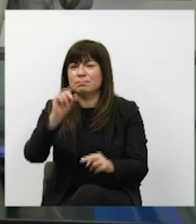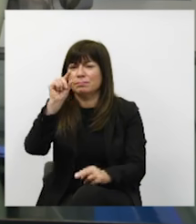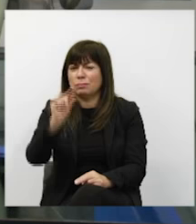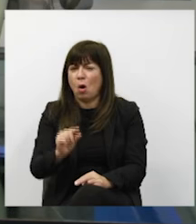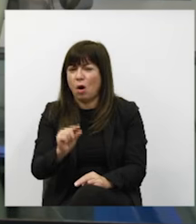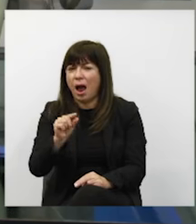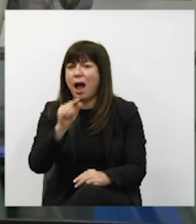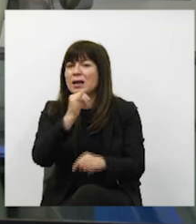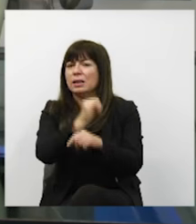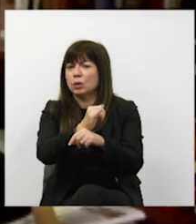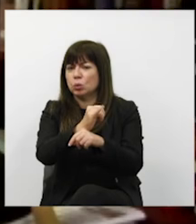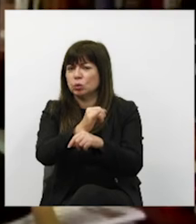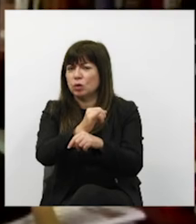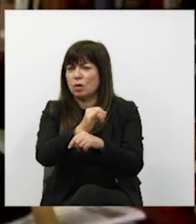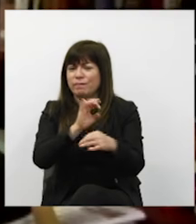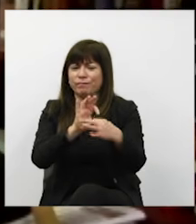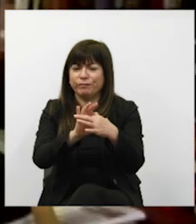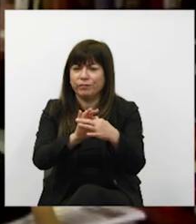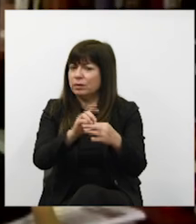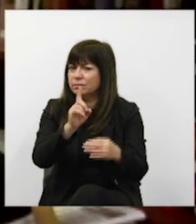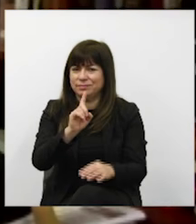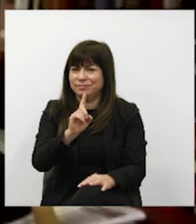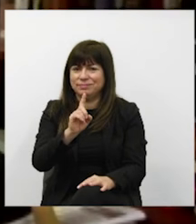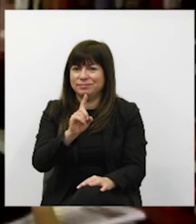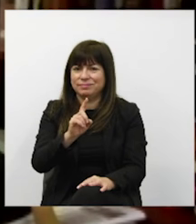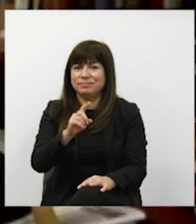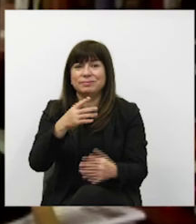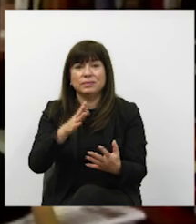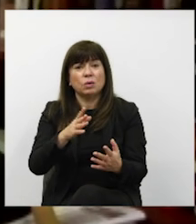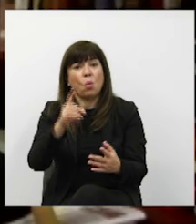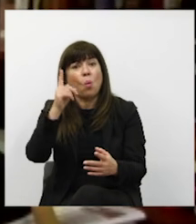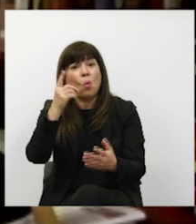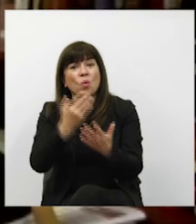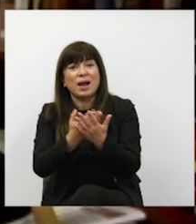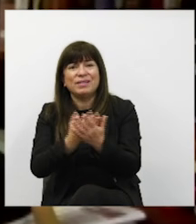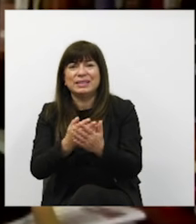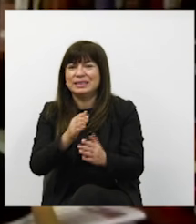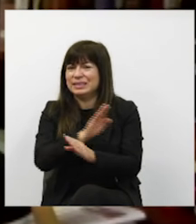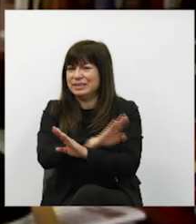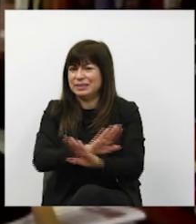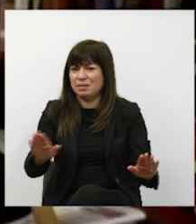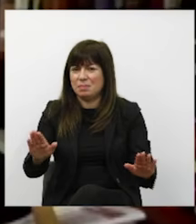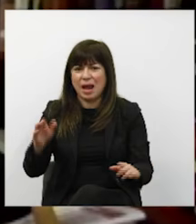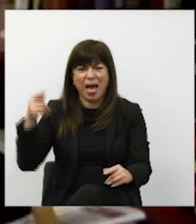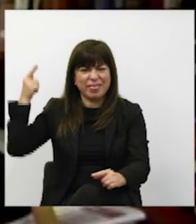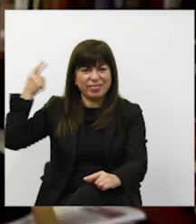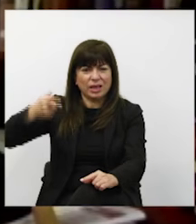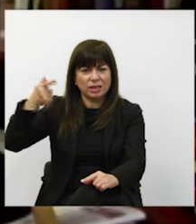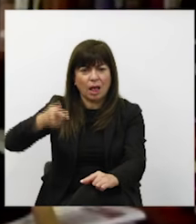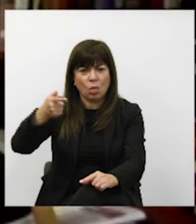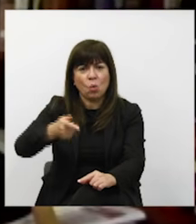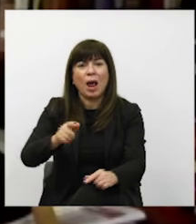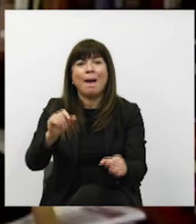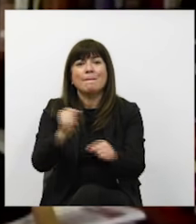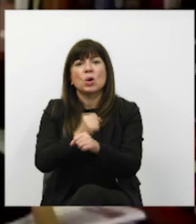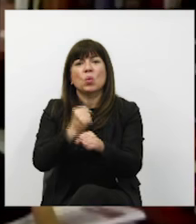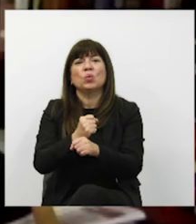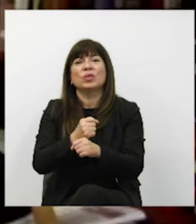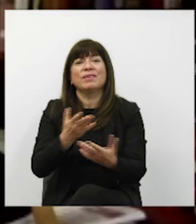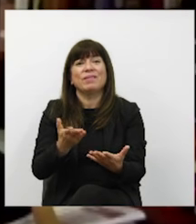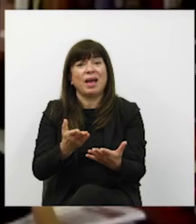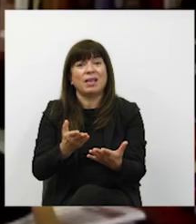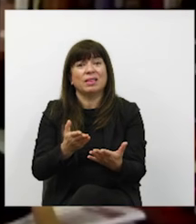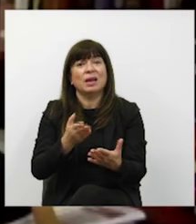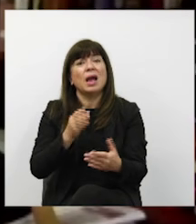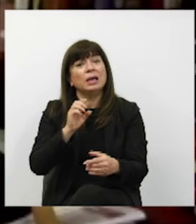ver con instituciones. Y como dijo, creo que Matías, una vez terminada la dictadura, la productividad en Chile explotó.